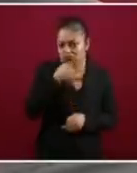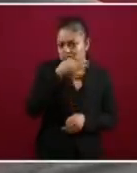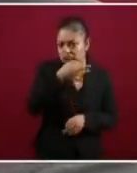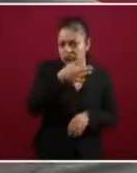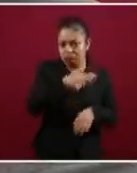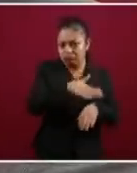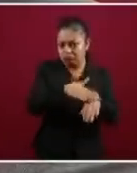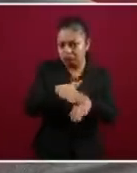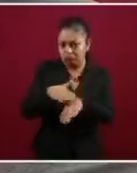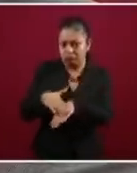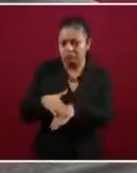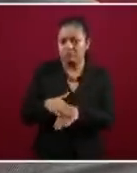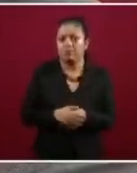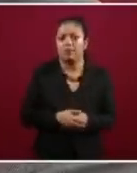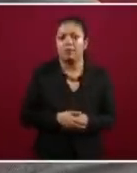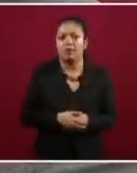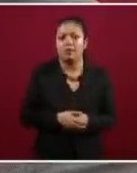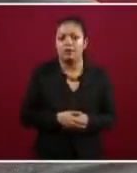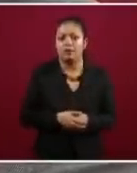que